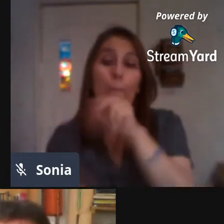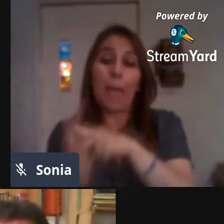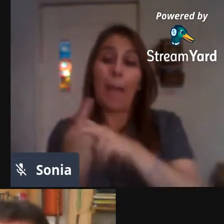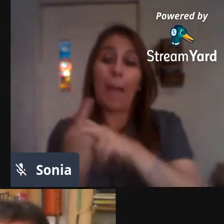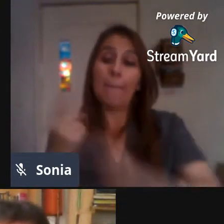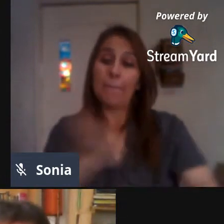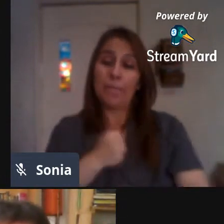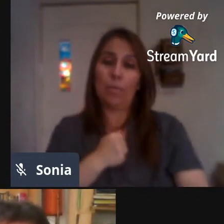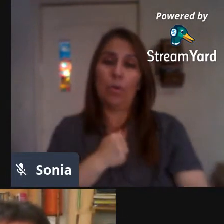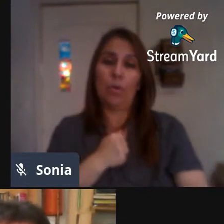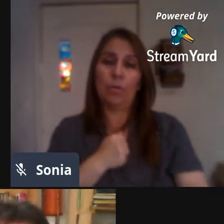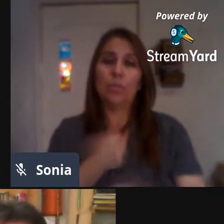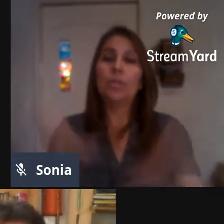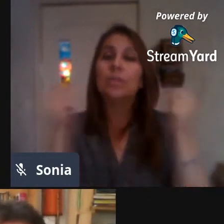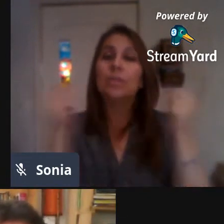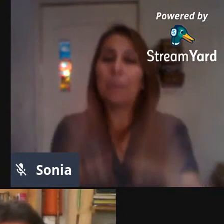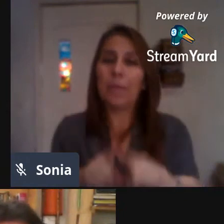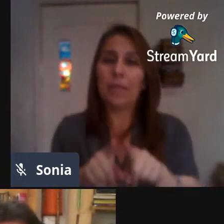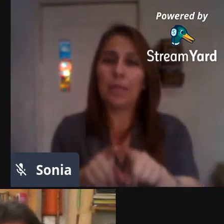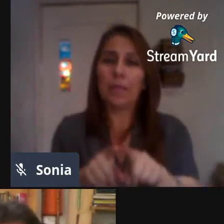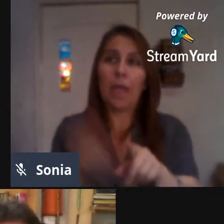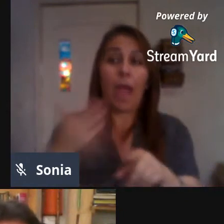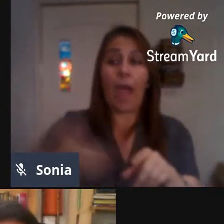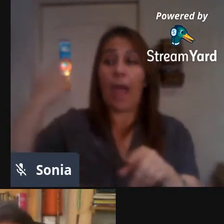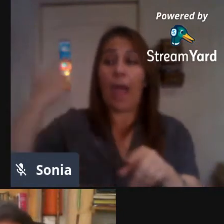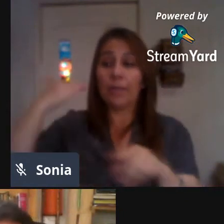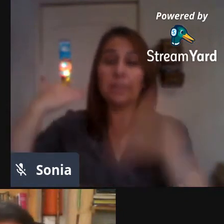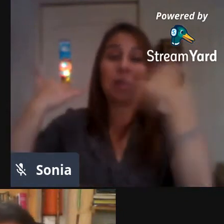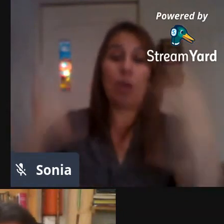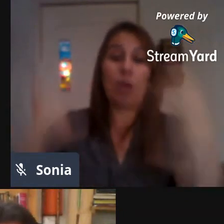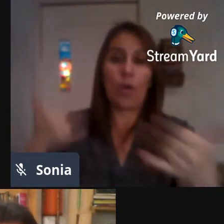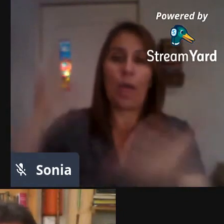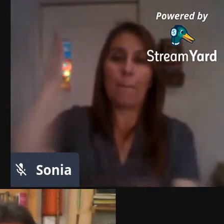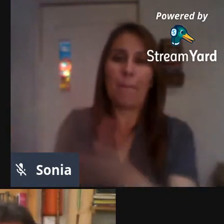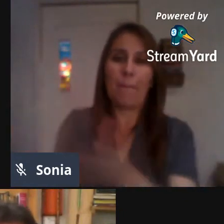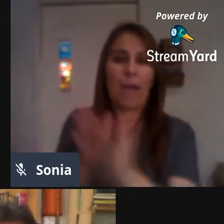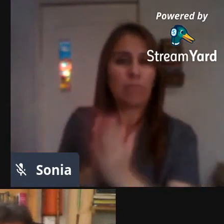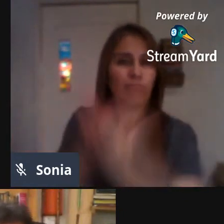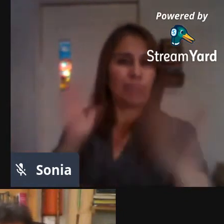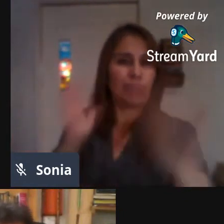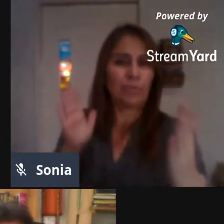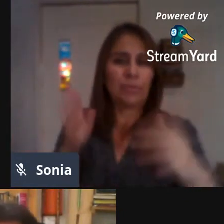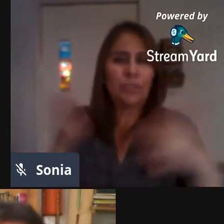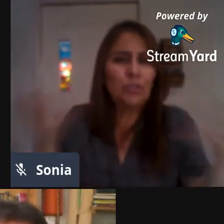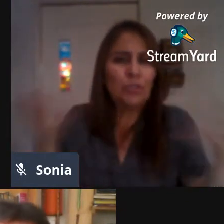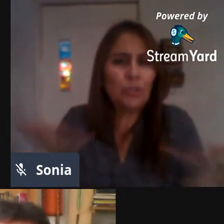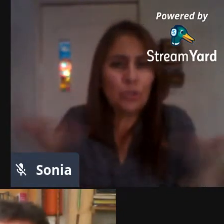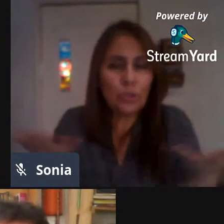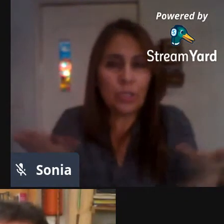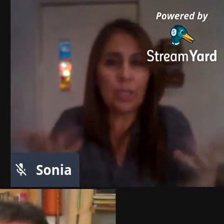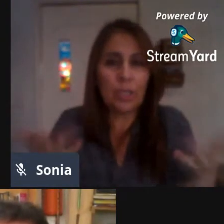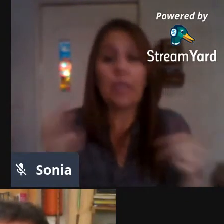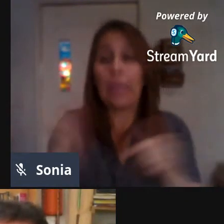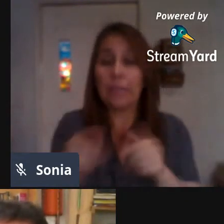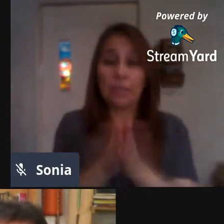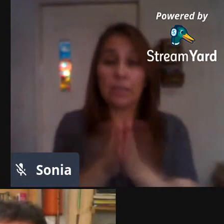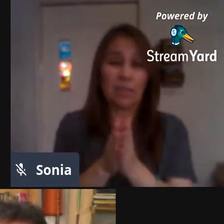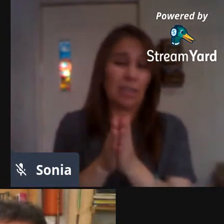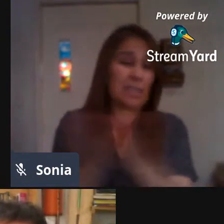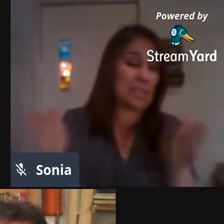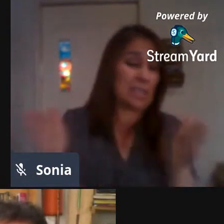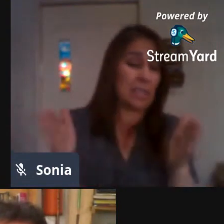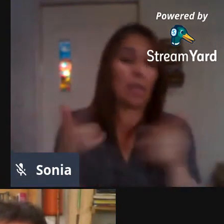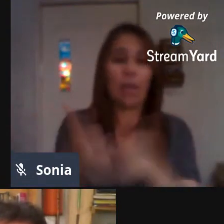rupturas con el pasado y esas rupturas nos acompañan y volvemos a ellas no